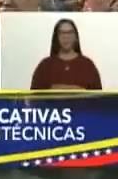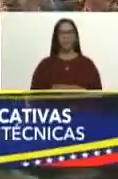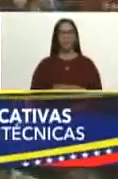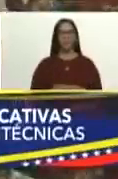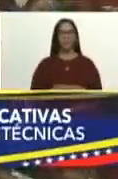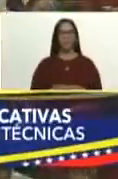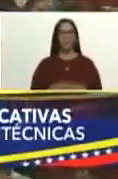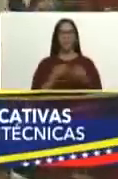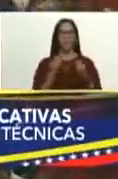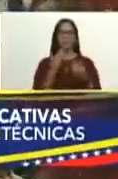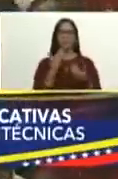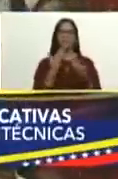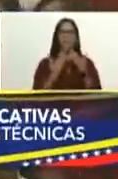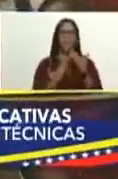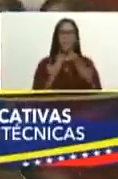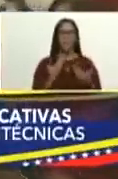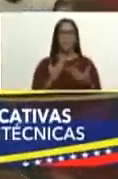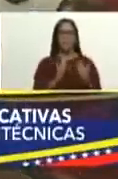presidente.